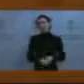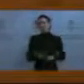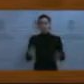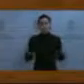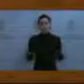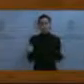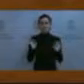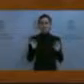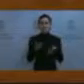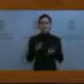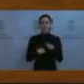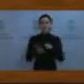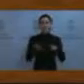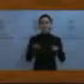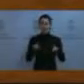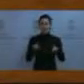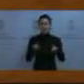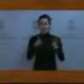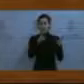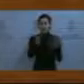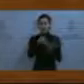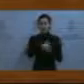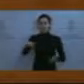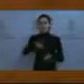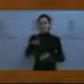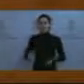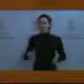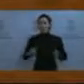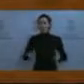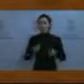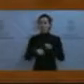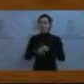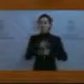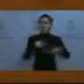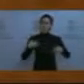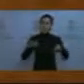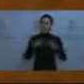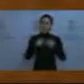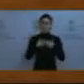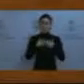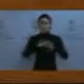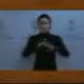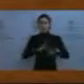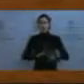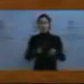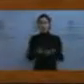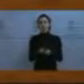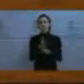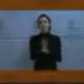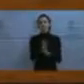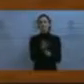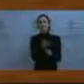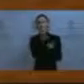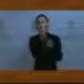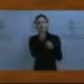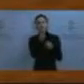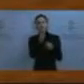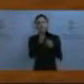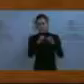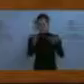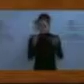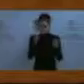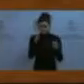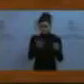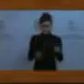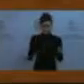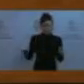vender suelo industrial en este año por 80 millones de euros. Nada más y nada menos, ¿no? Es decir, se juega con contarnos batallitas a la Cámara, ¿no?